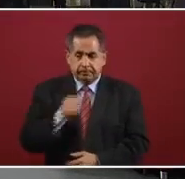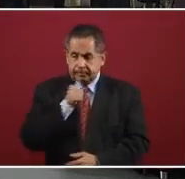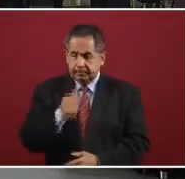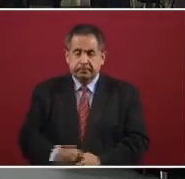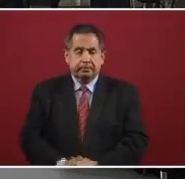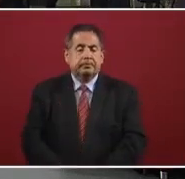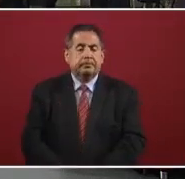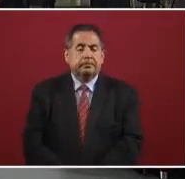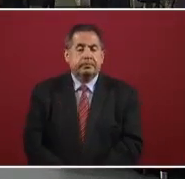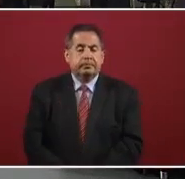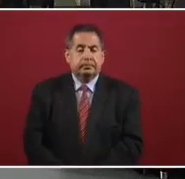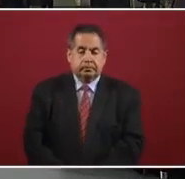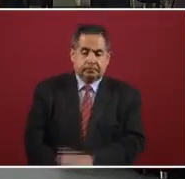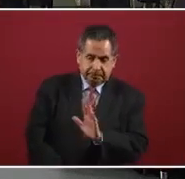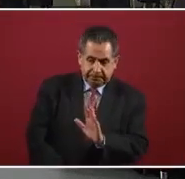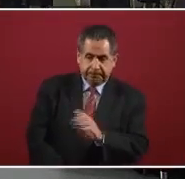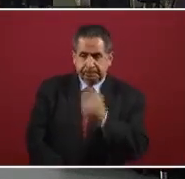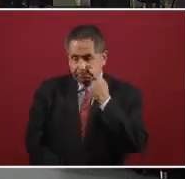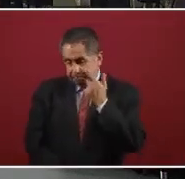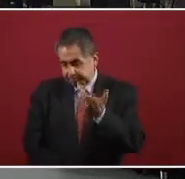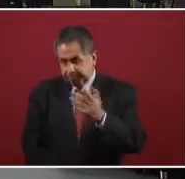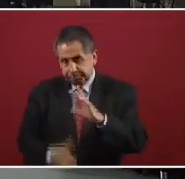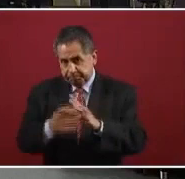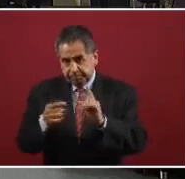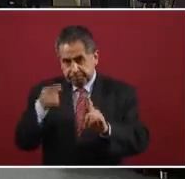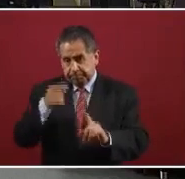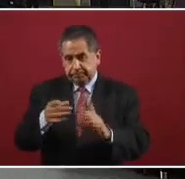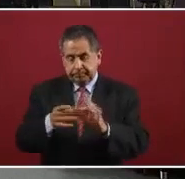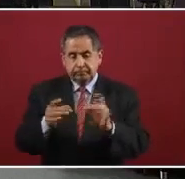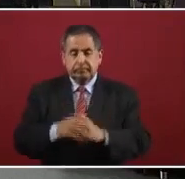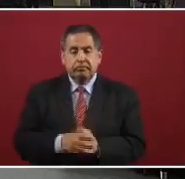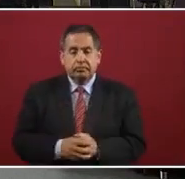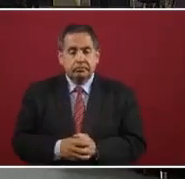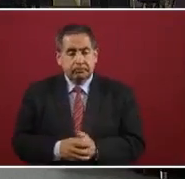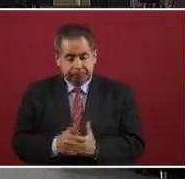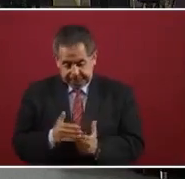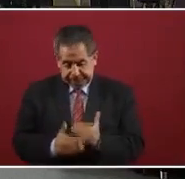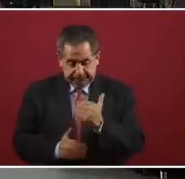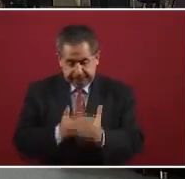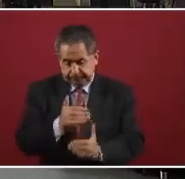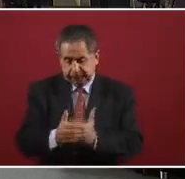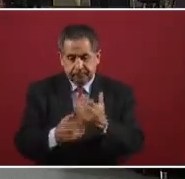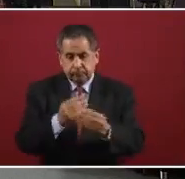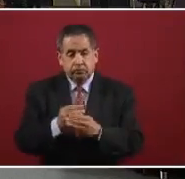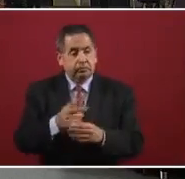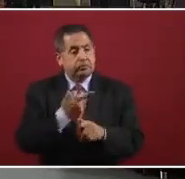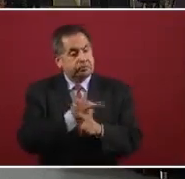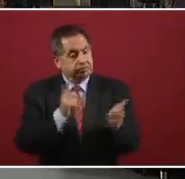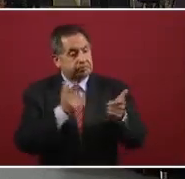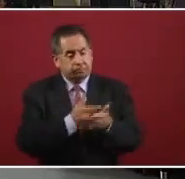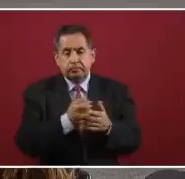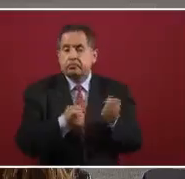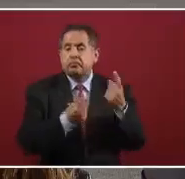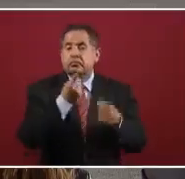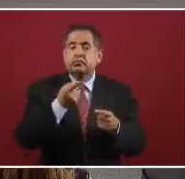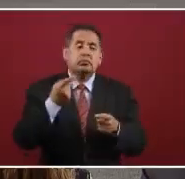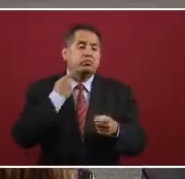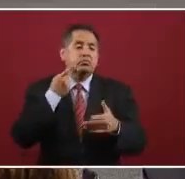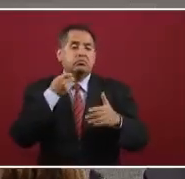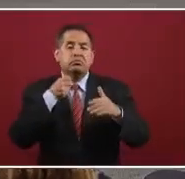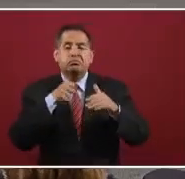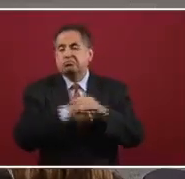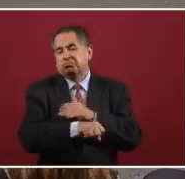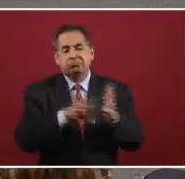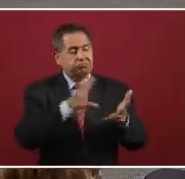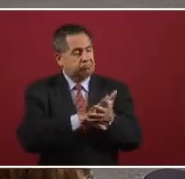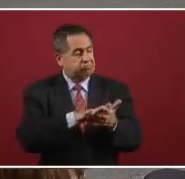Ah, bueno, miren, en este caso hemos avanzado mucho liberando presos